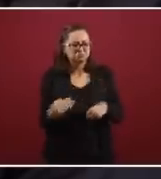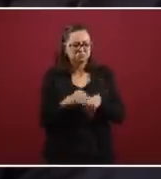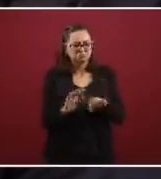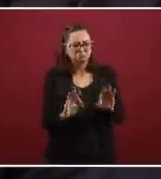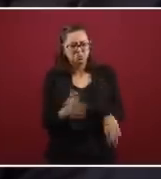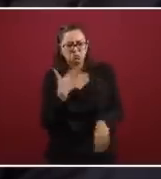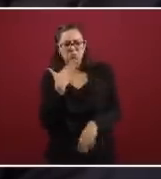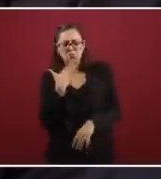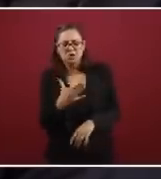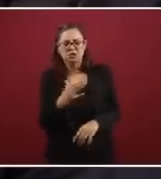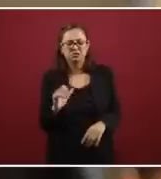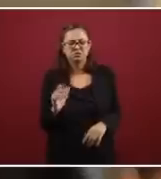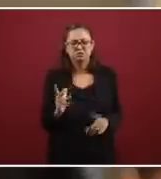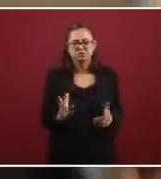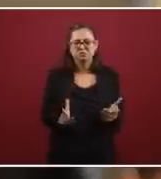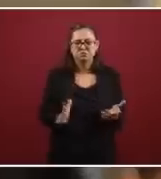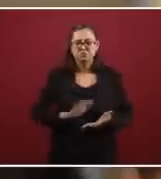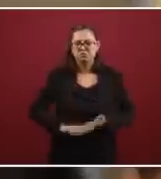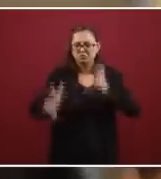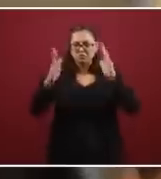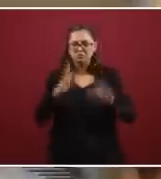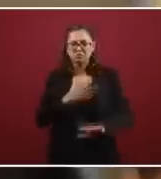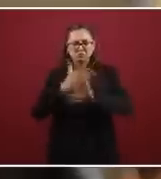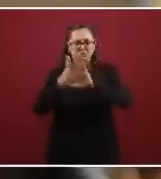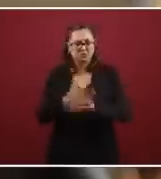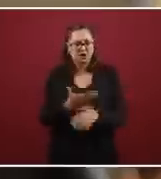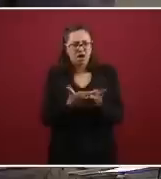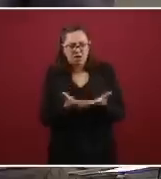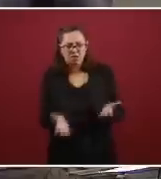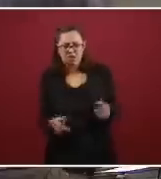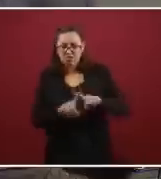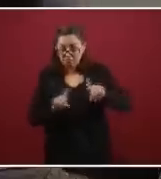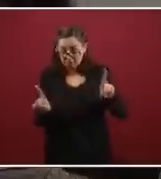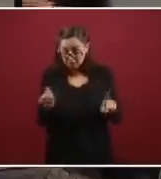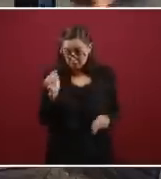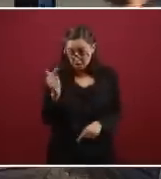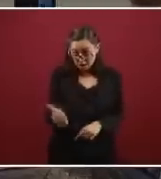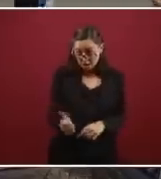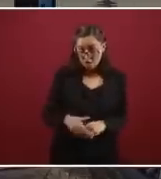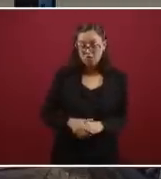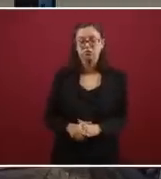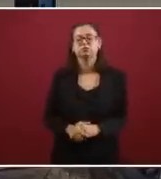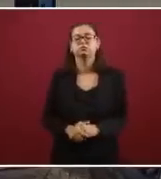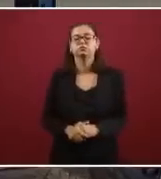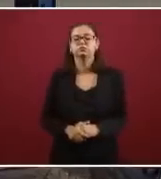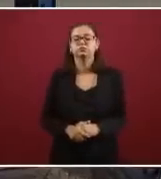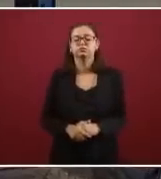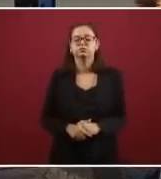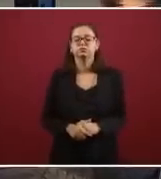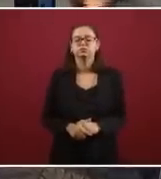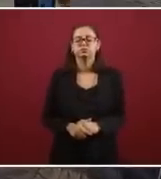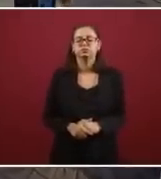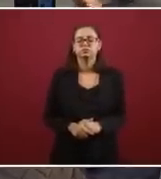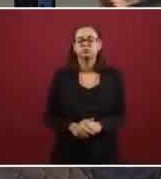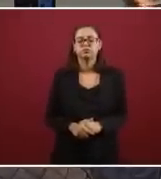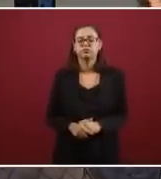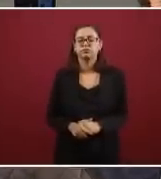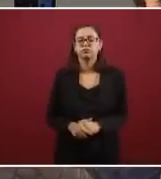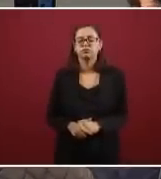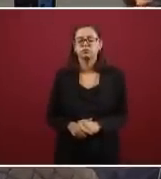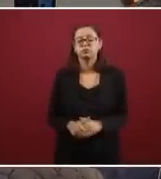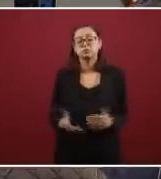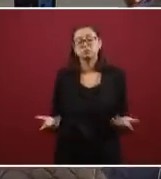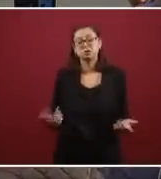no haber incurrido en temas de violencia ni nada por el estilo. Muchas gracias. Bueno, yo creo que en términos políticos